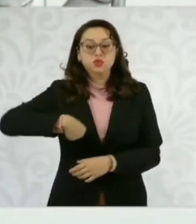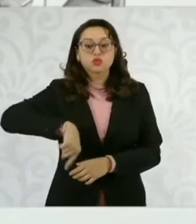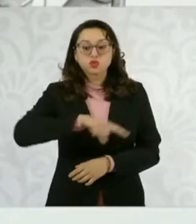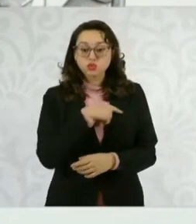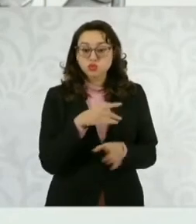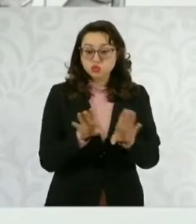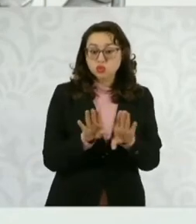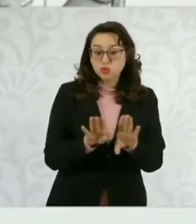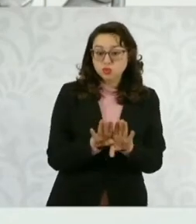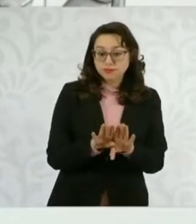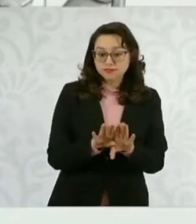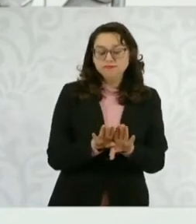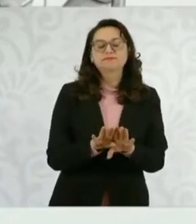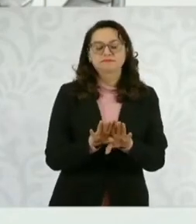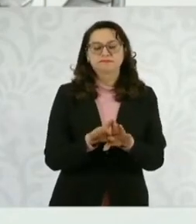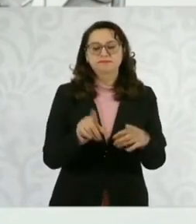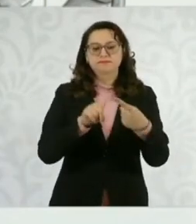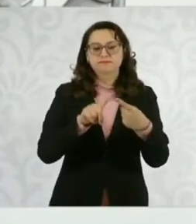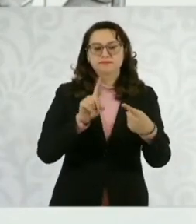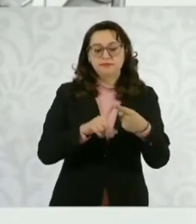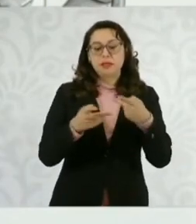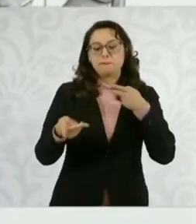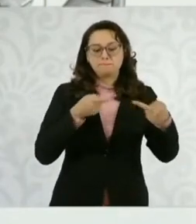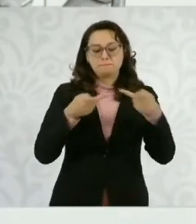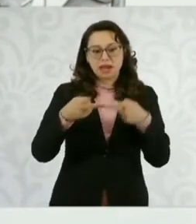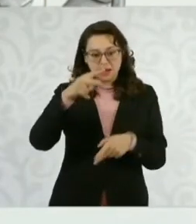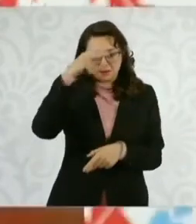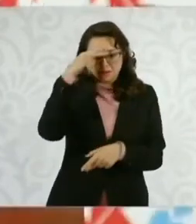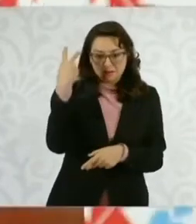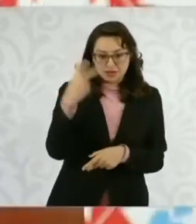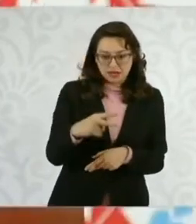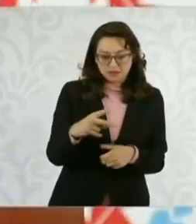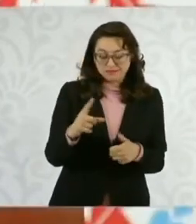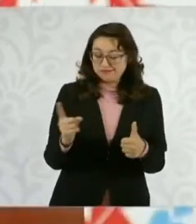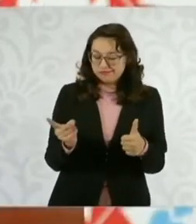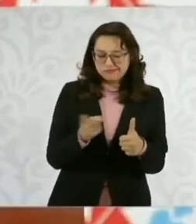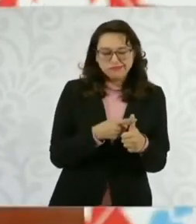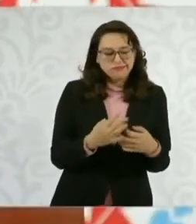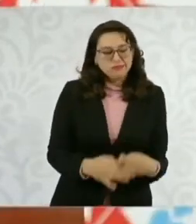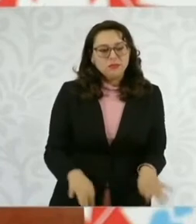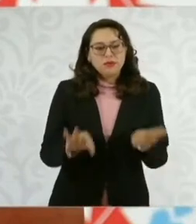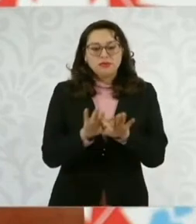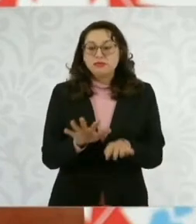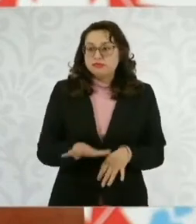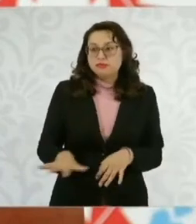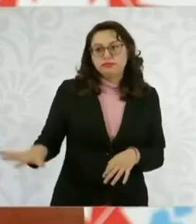¿qué significa? Seguir promoviendo los grandes derechos del pueblo de México: